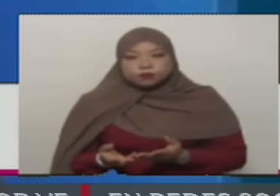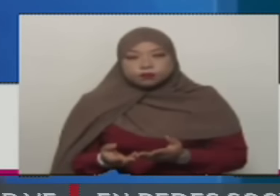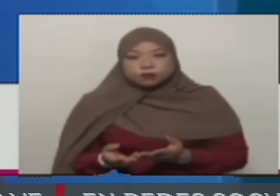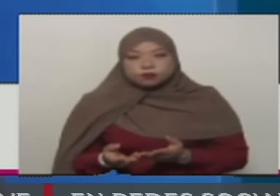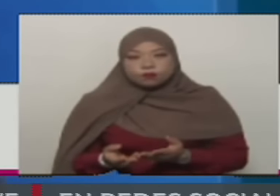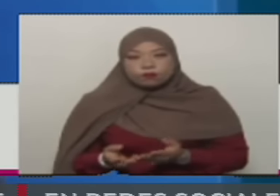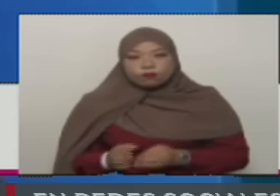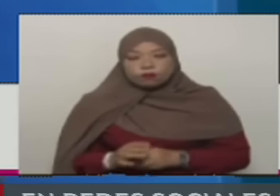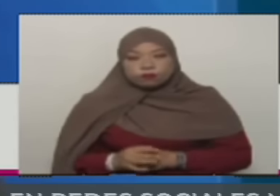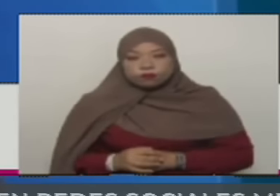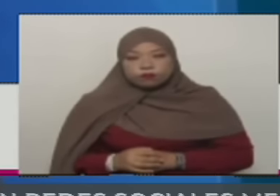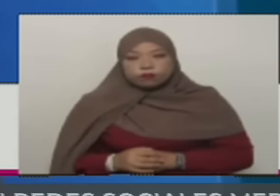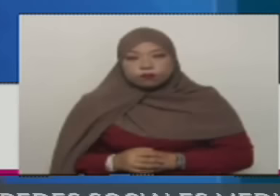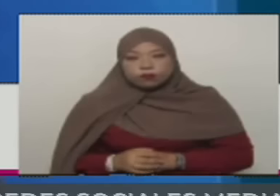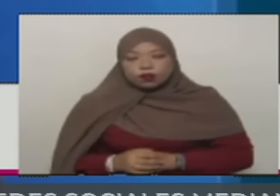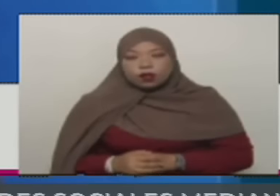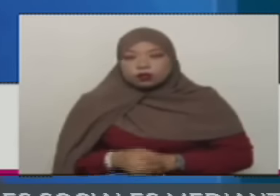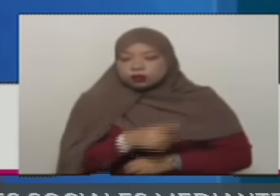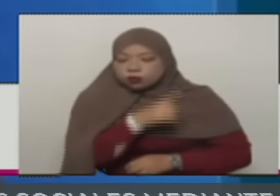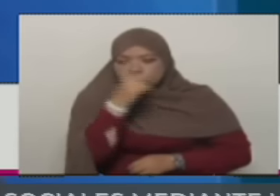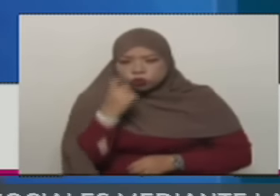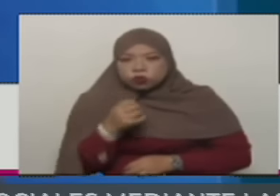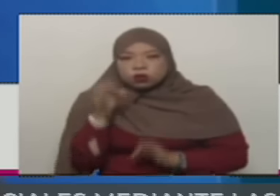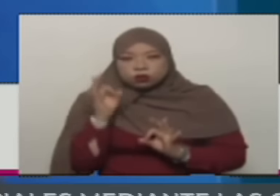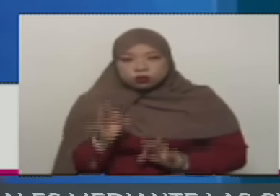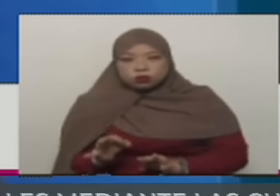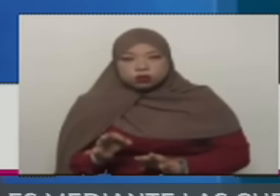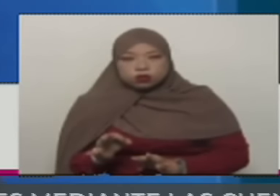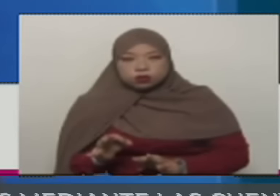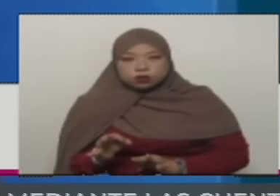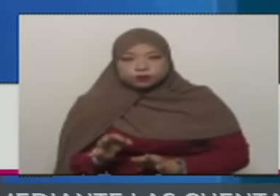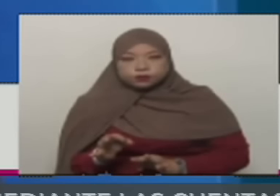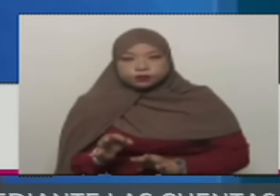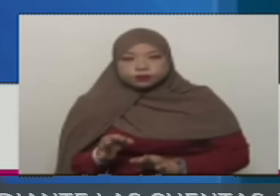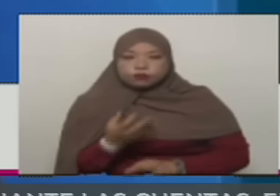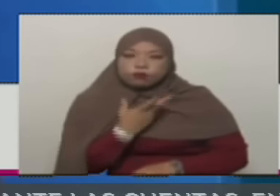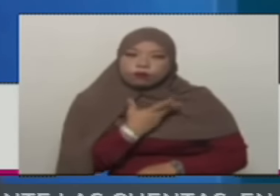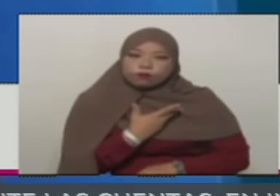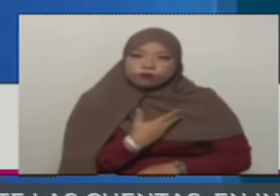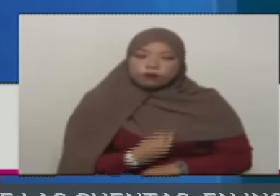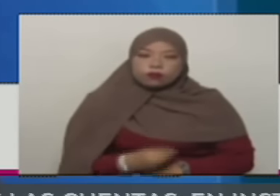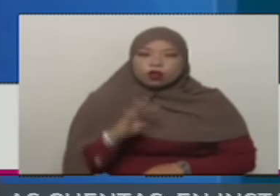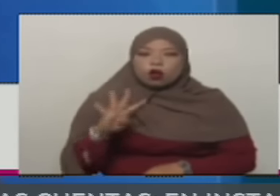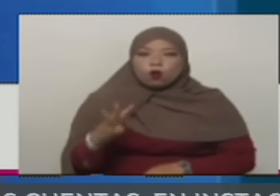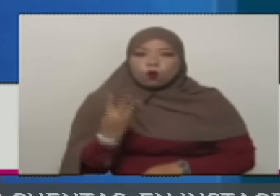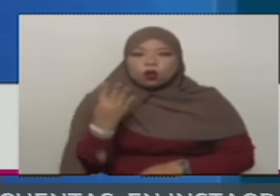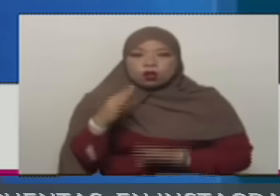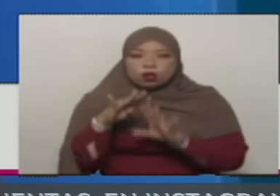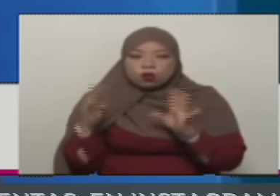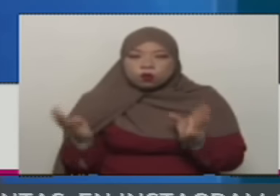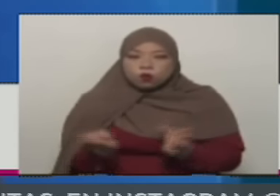ventaja seria. Tendría la ventaja de tener la cuarta reserva